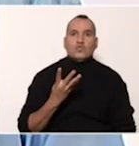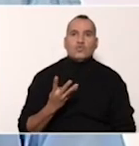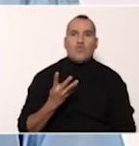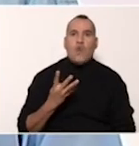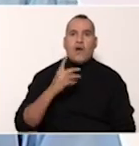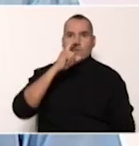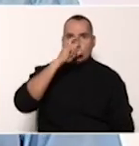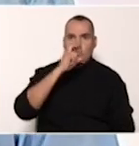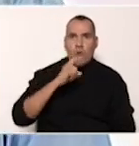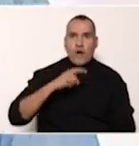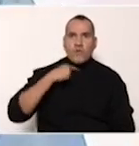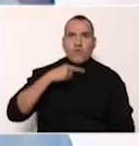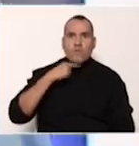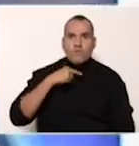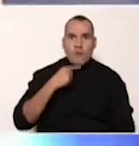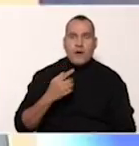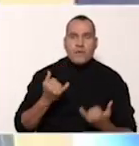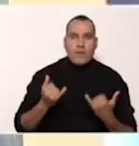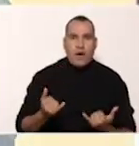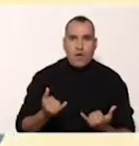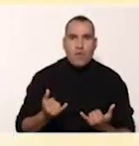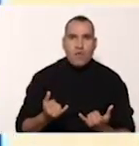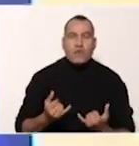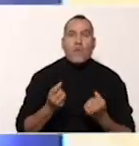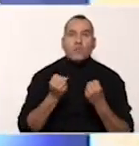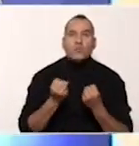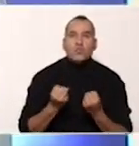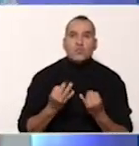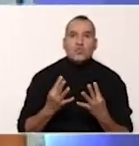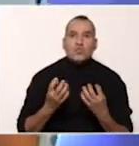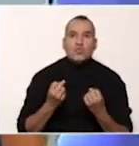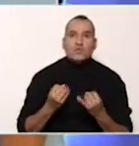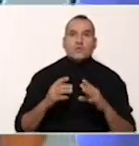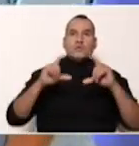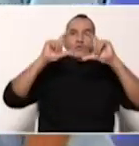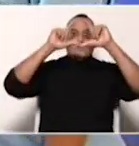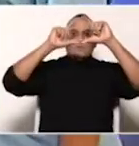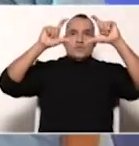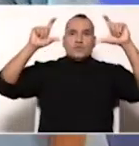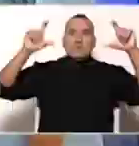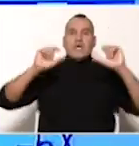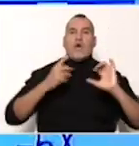bachillerato. Vamos a empezar a descomponer el número